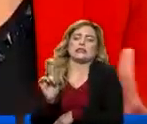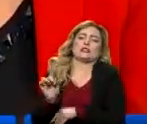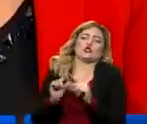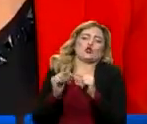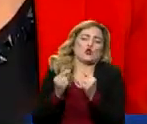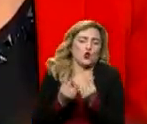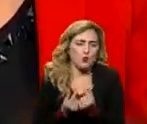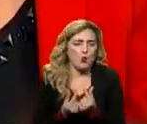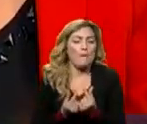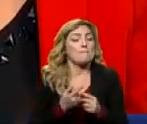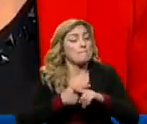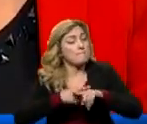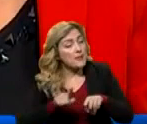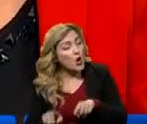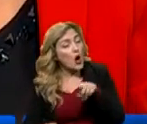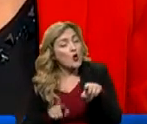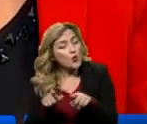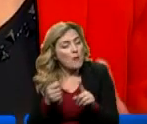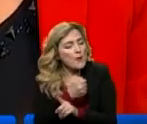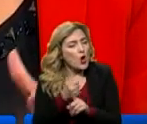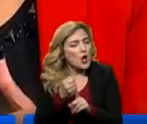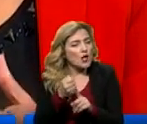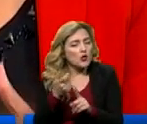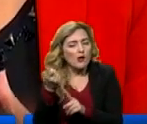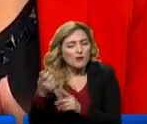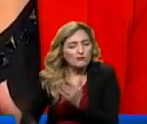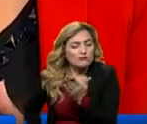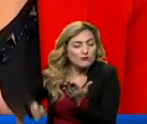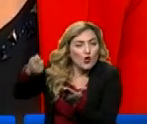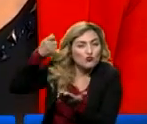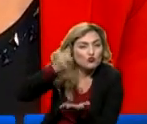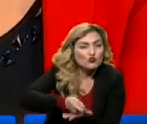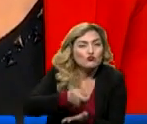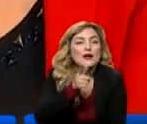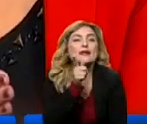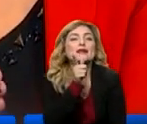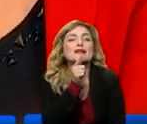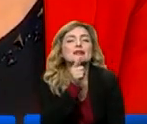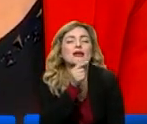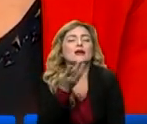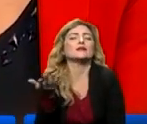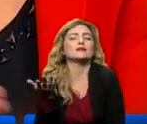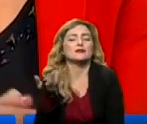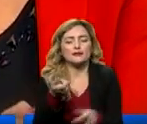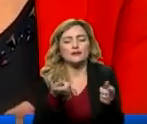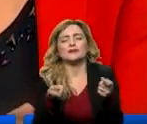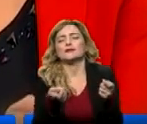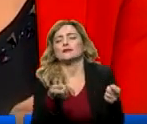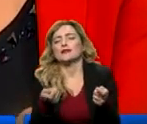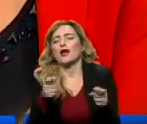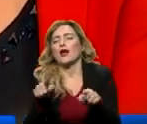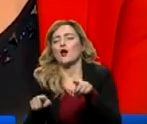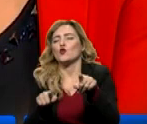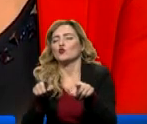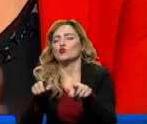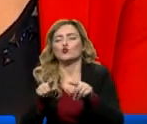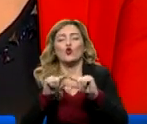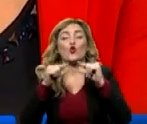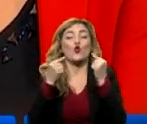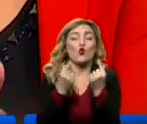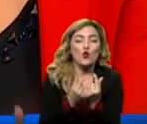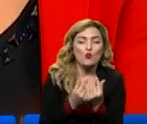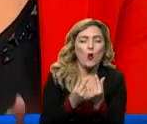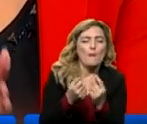¿Cómo se financiaron ciertos actos violentos? ¿Quién conducía a que algunos de estos sectores, de estos